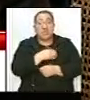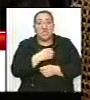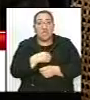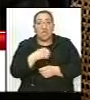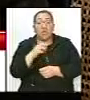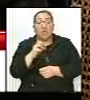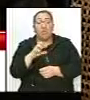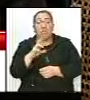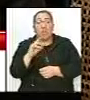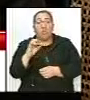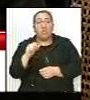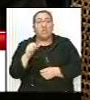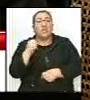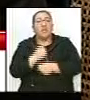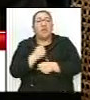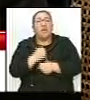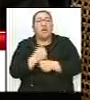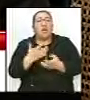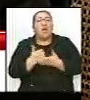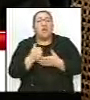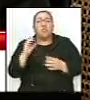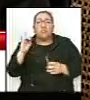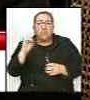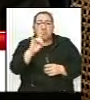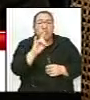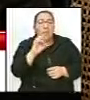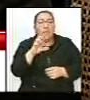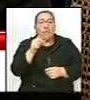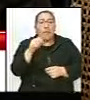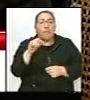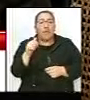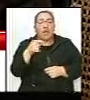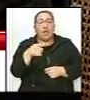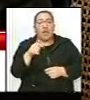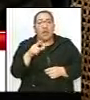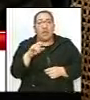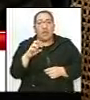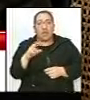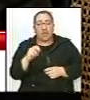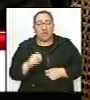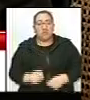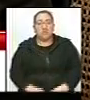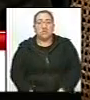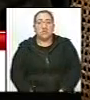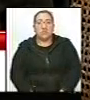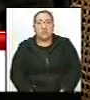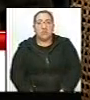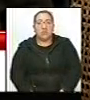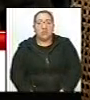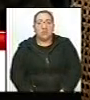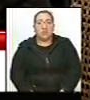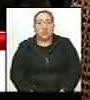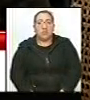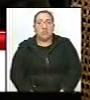los camélidos sudamericanos. Hablo de Pampa Galeras, la zona productora